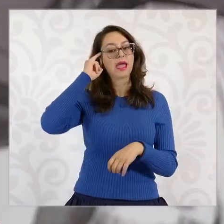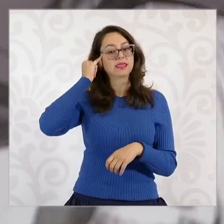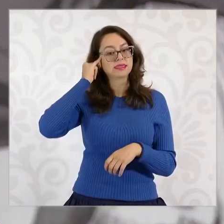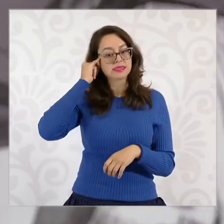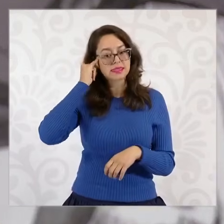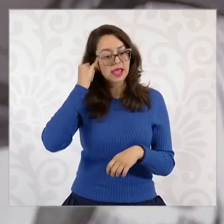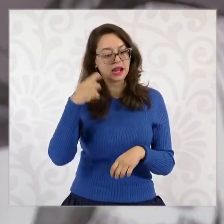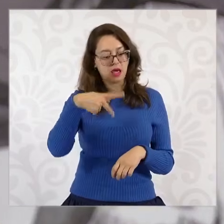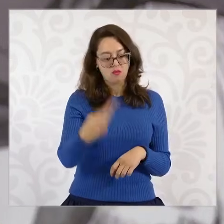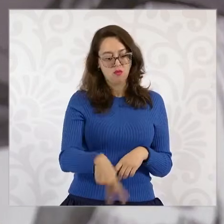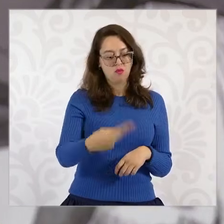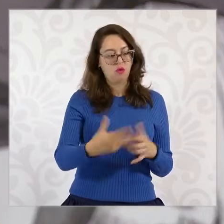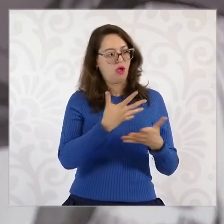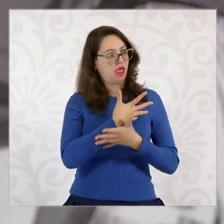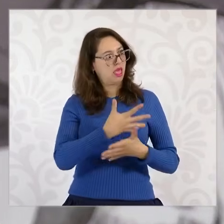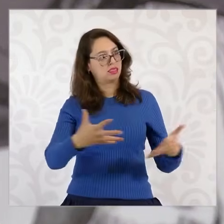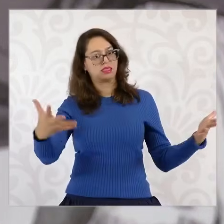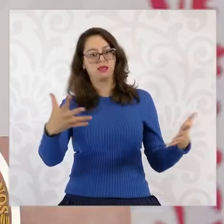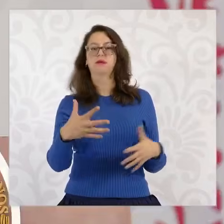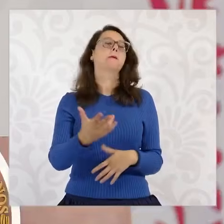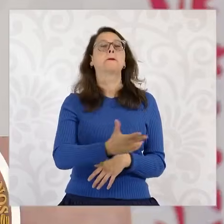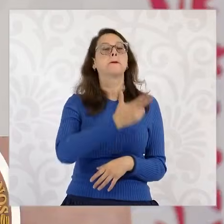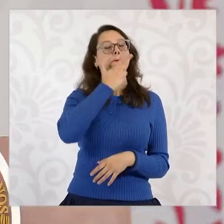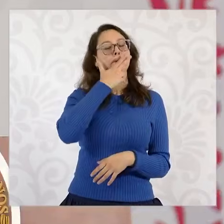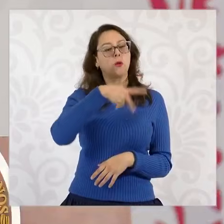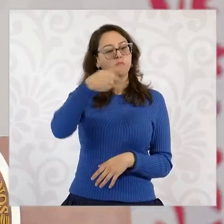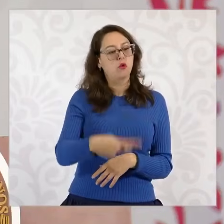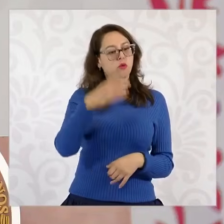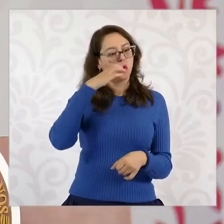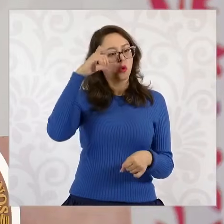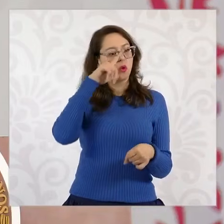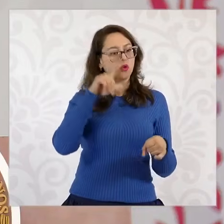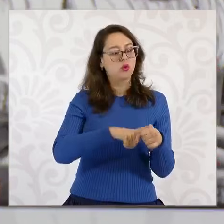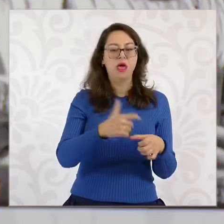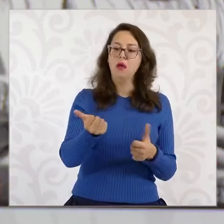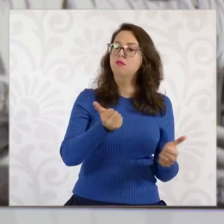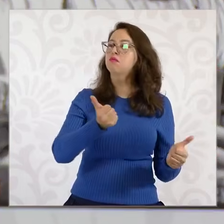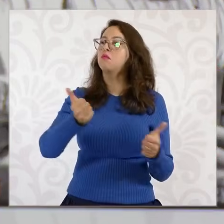grandes civilizaciones que habitaron nuestro territorio,